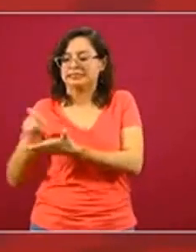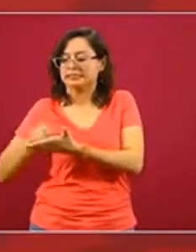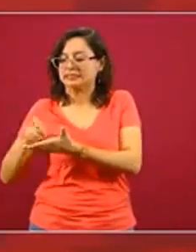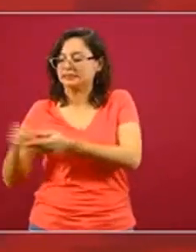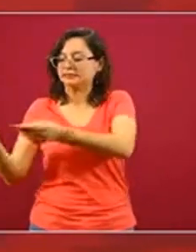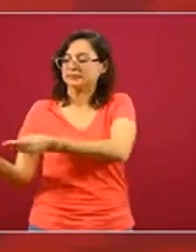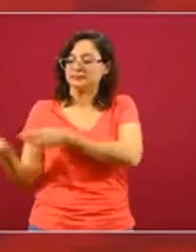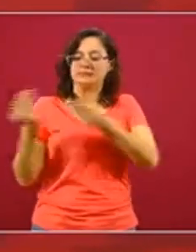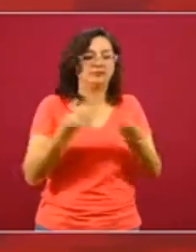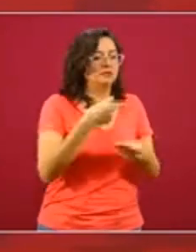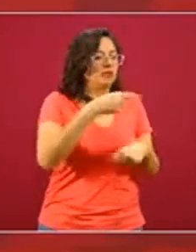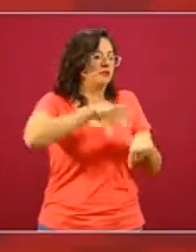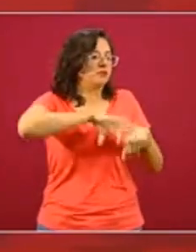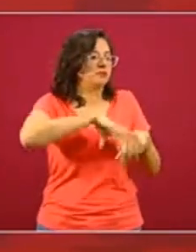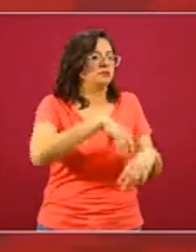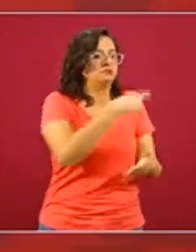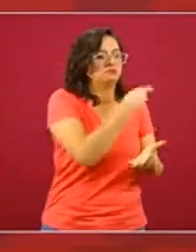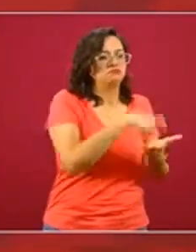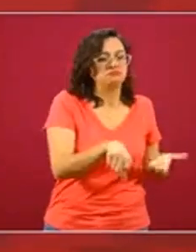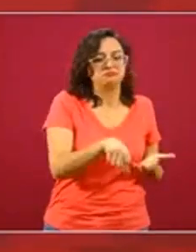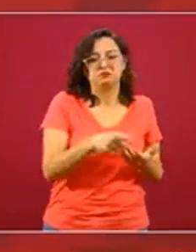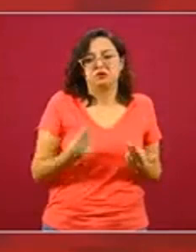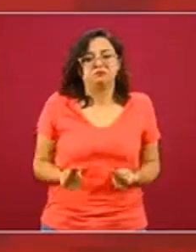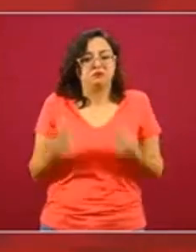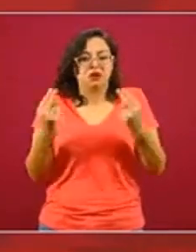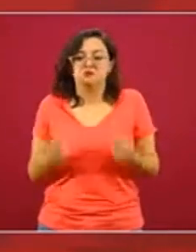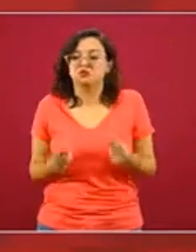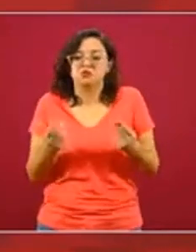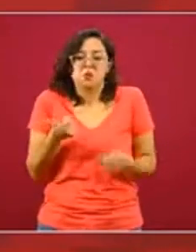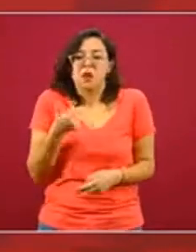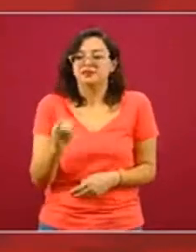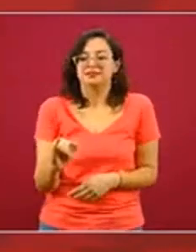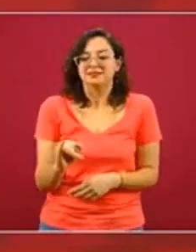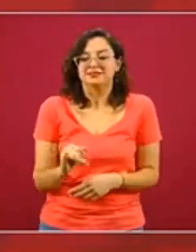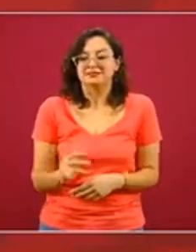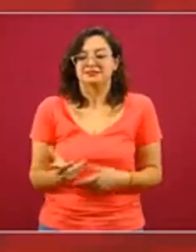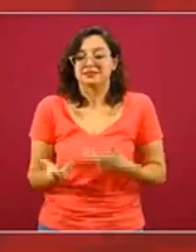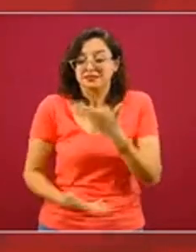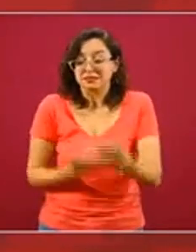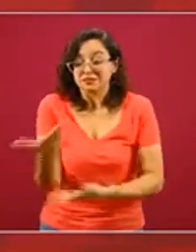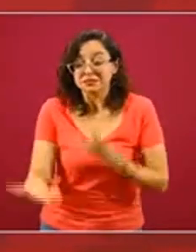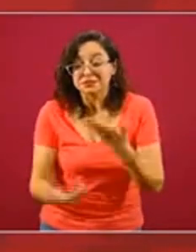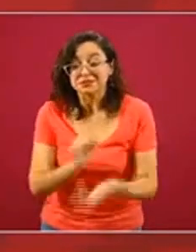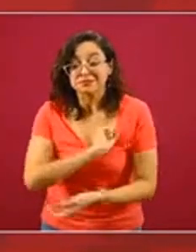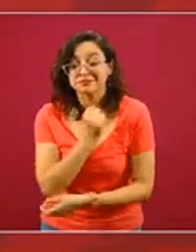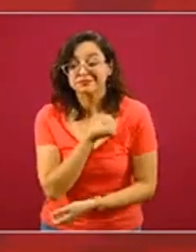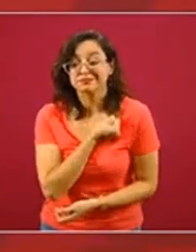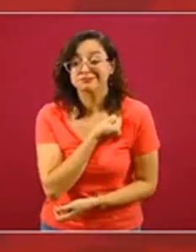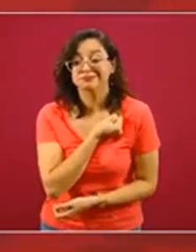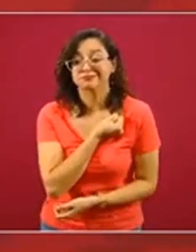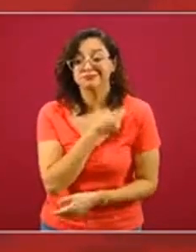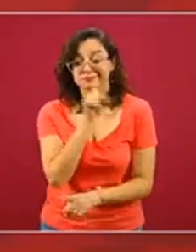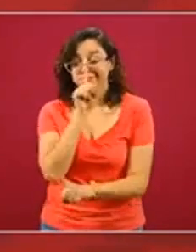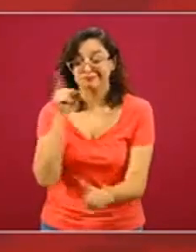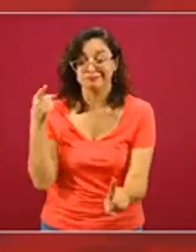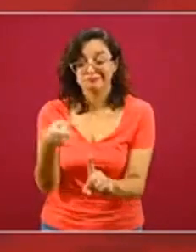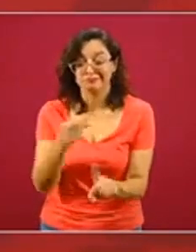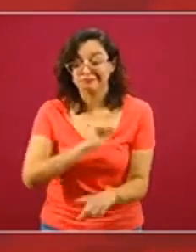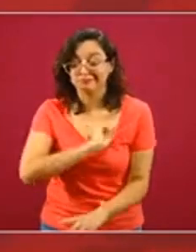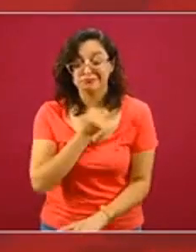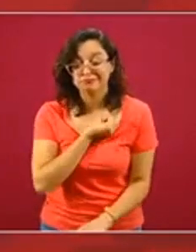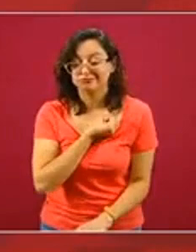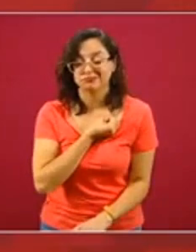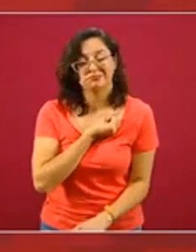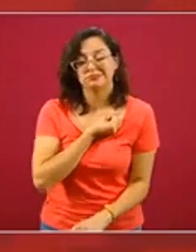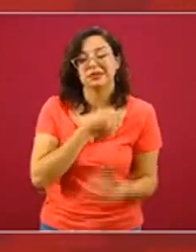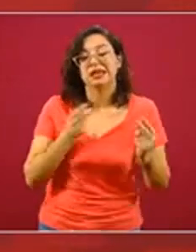farmacia adyacente. Son aventuras comerciales, no son servicios de salud que tengan como propósito fundamental el